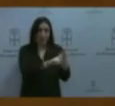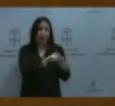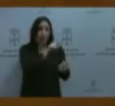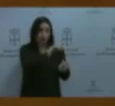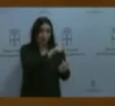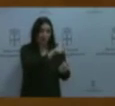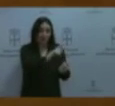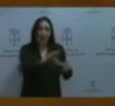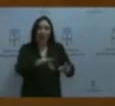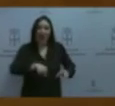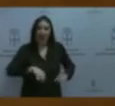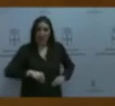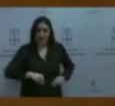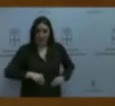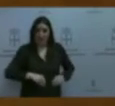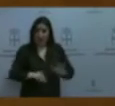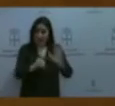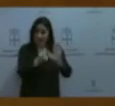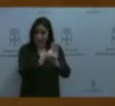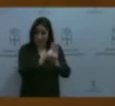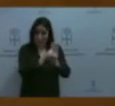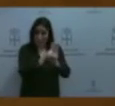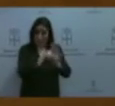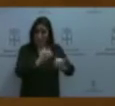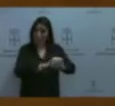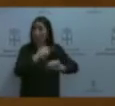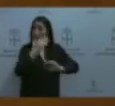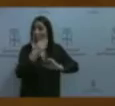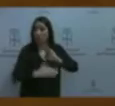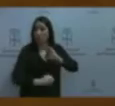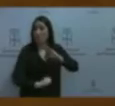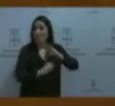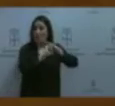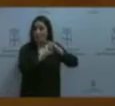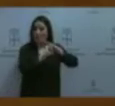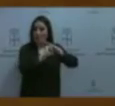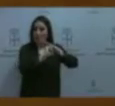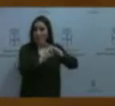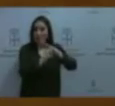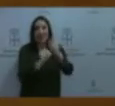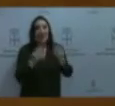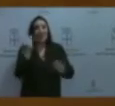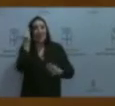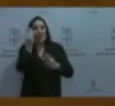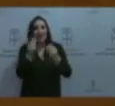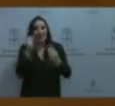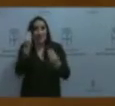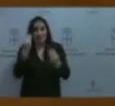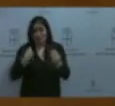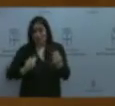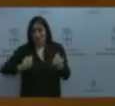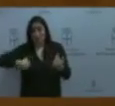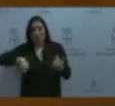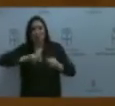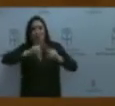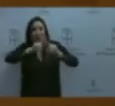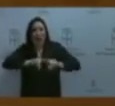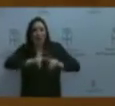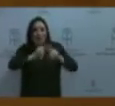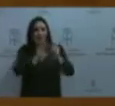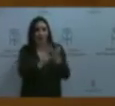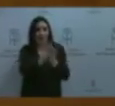incluir en el decreto de tiempos máximos este planteamiento que fiximos de auditar los servicios que